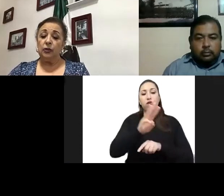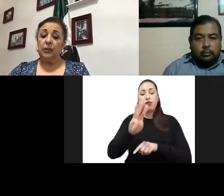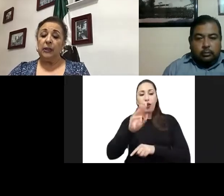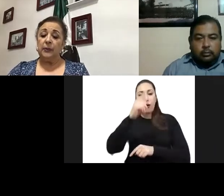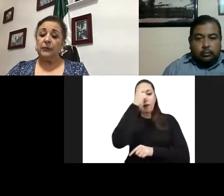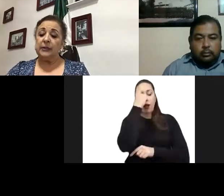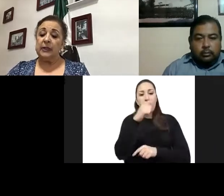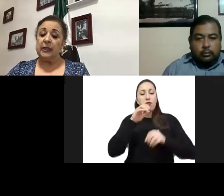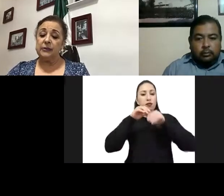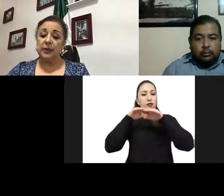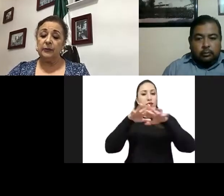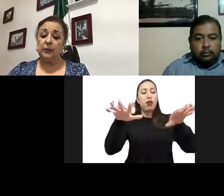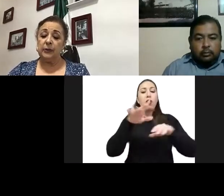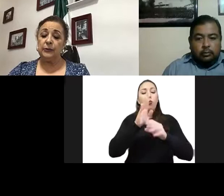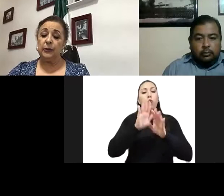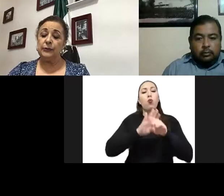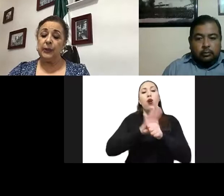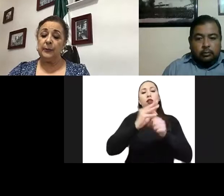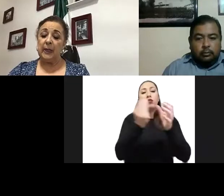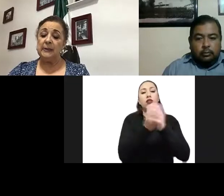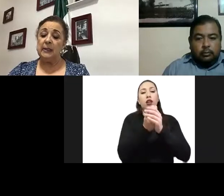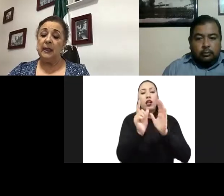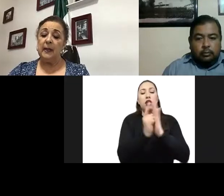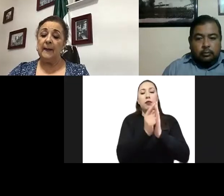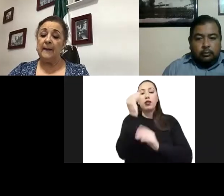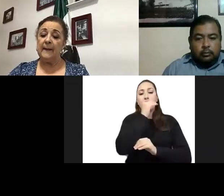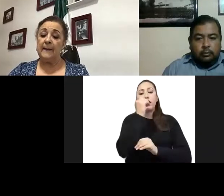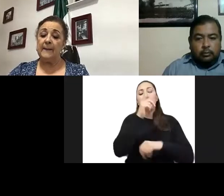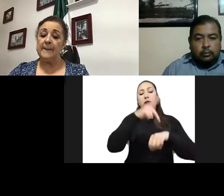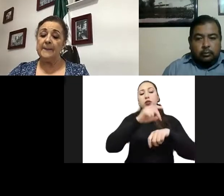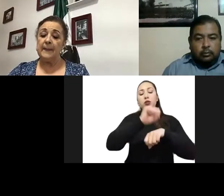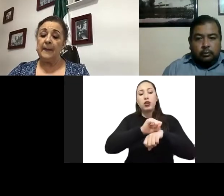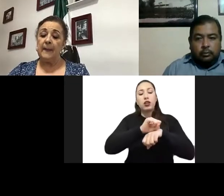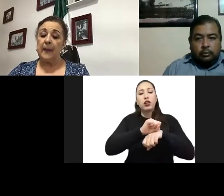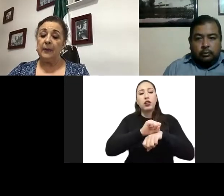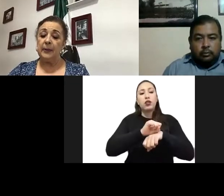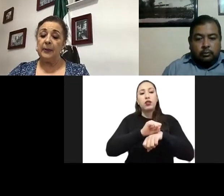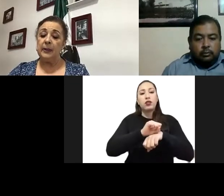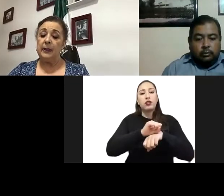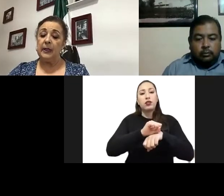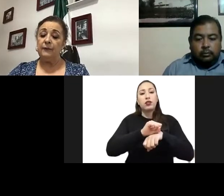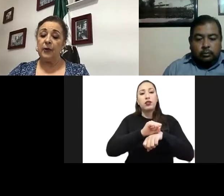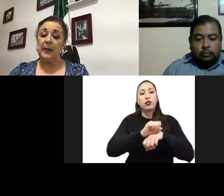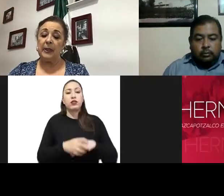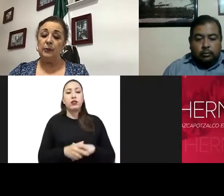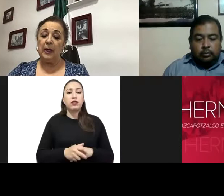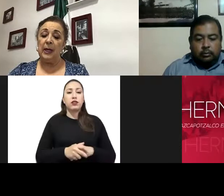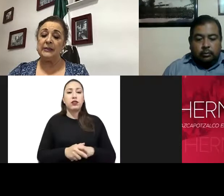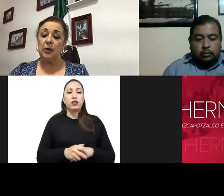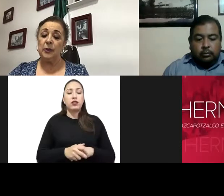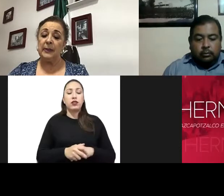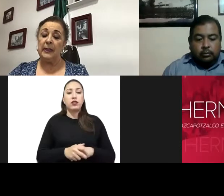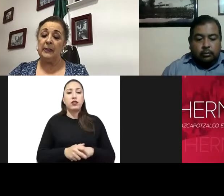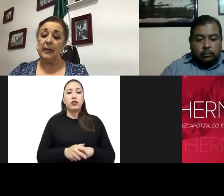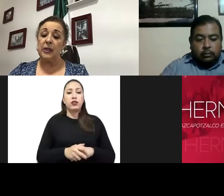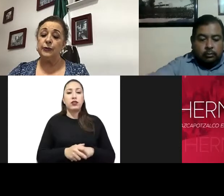los libros de texto gratuito de todos los niveles de forma virtual, así